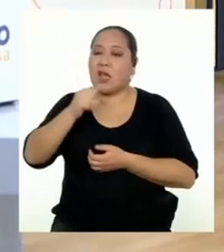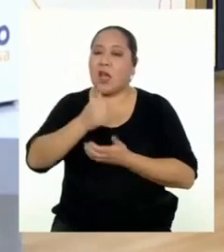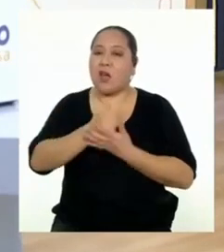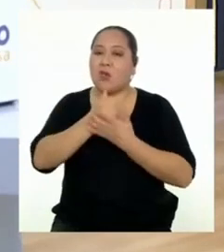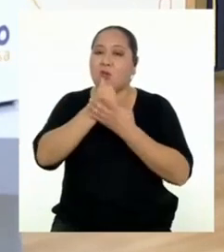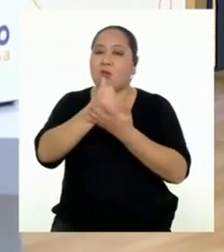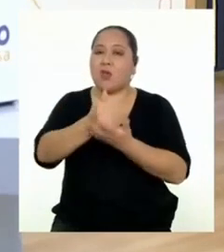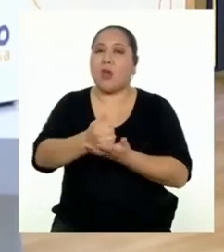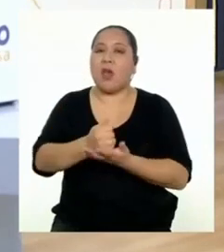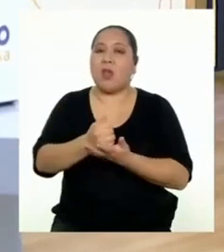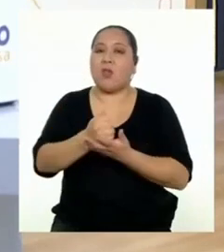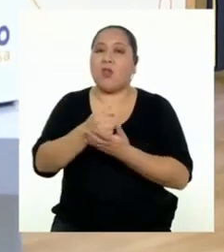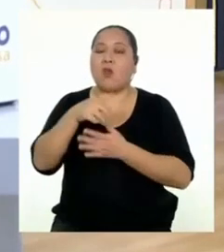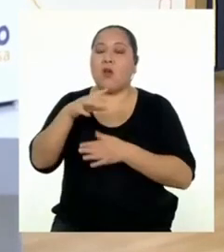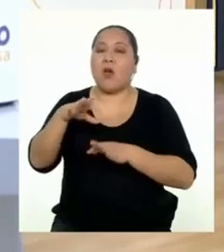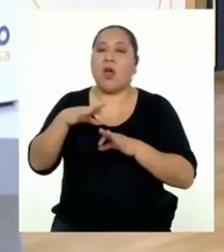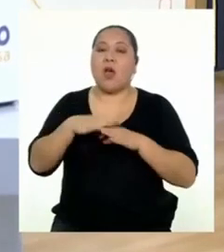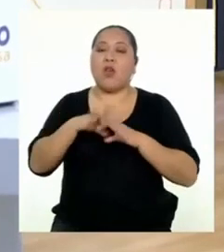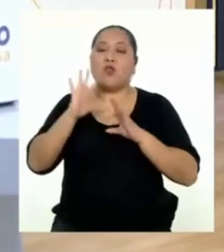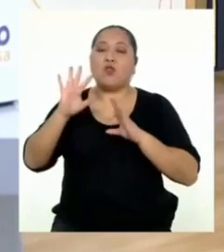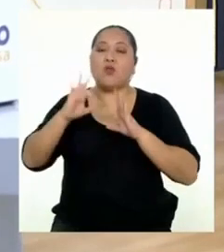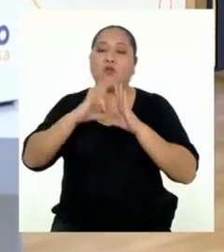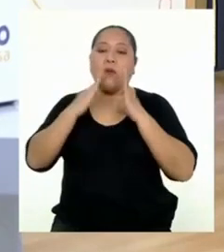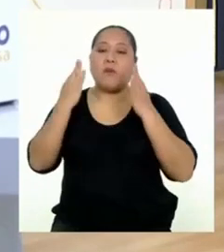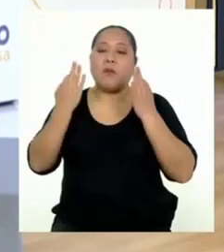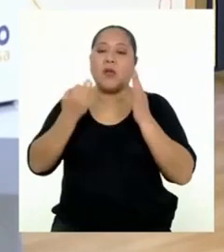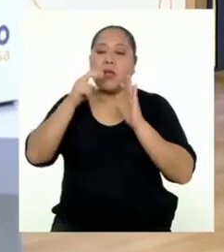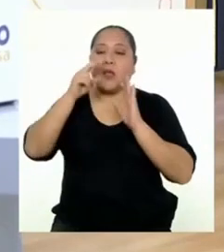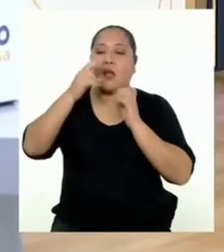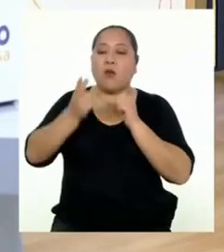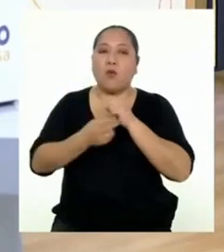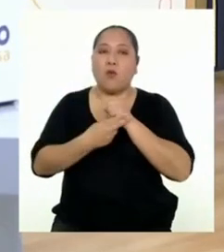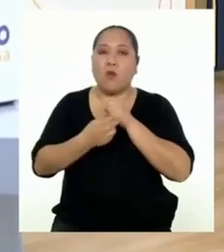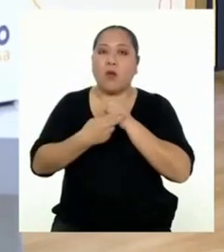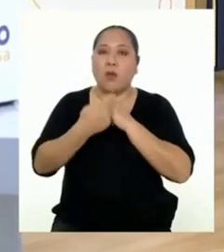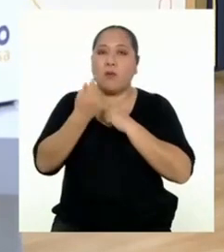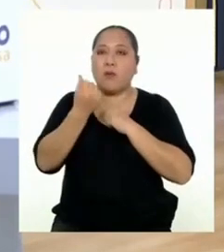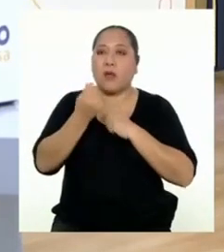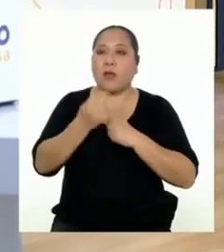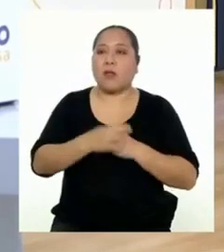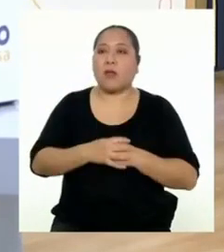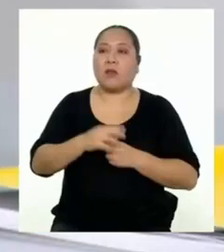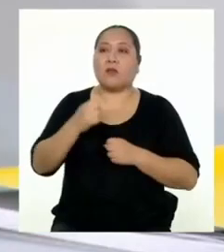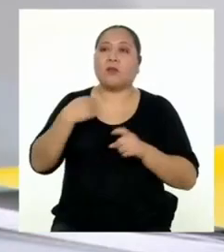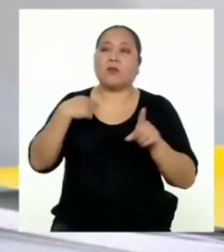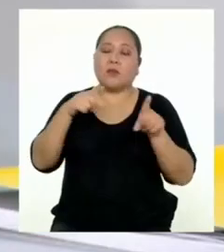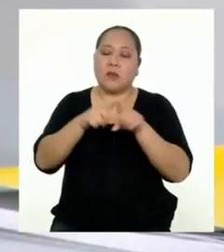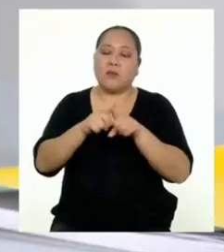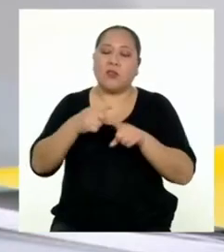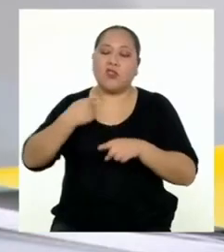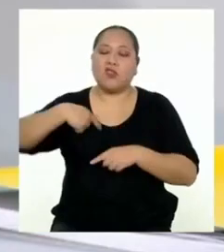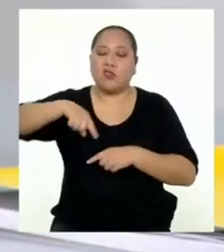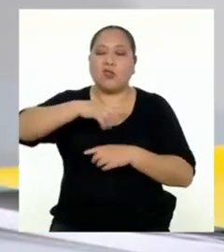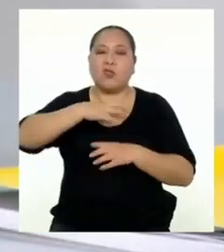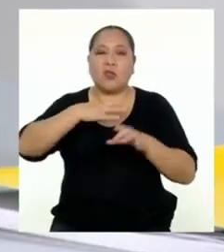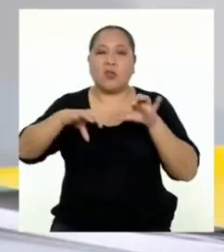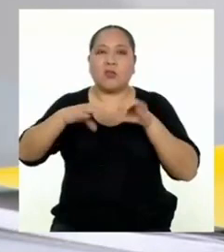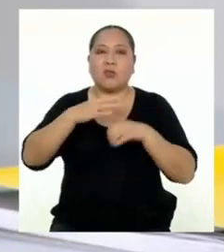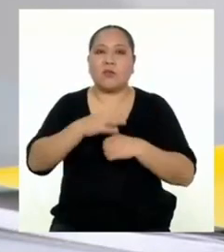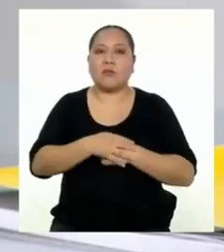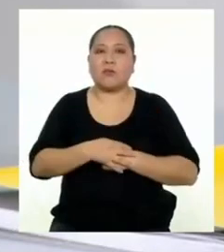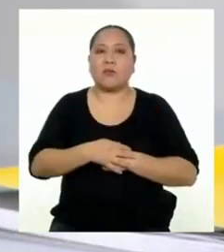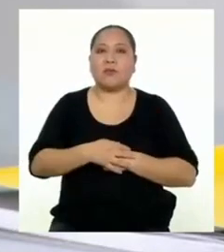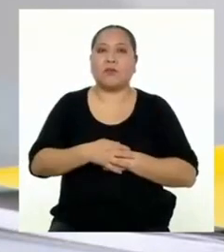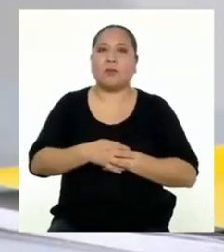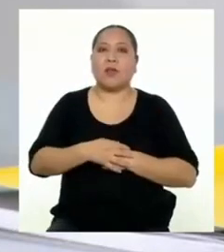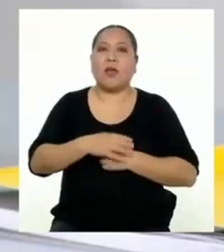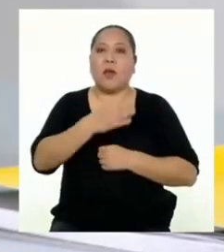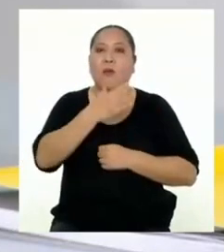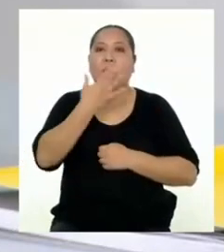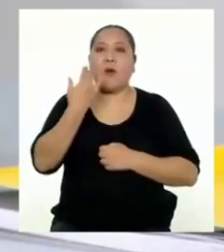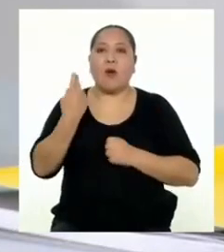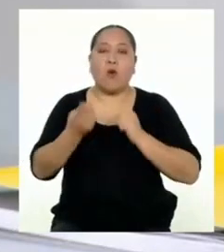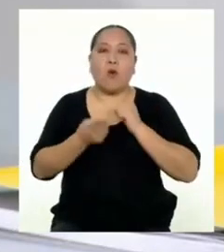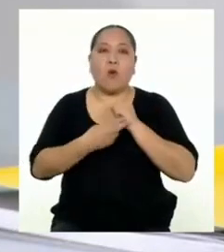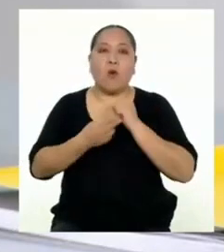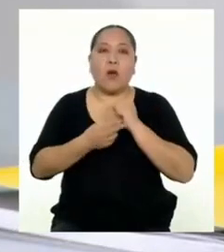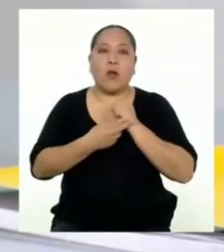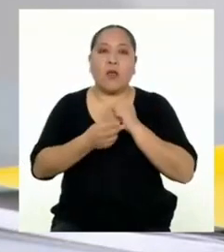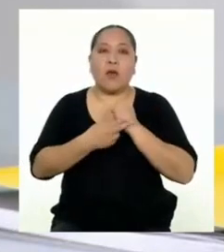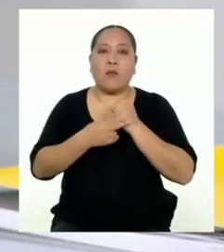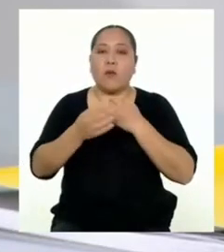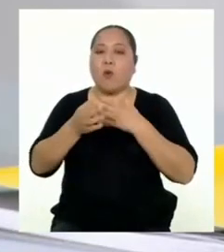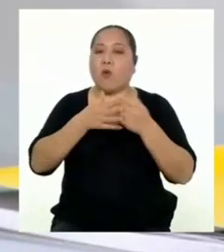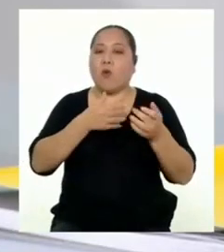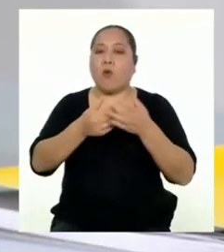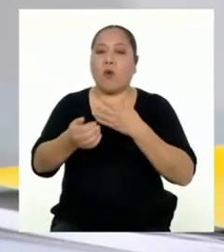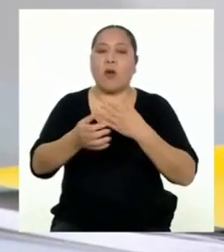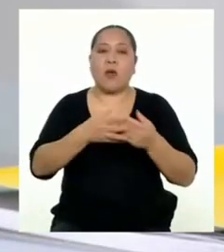a medir sus gastos y a ahorrar, a nosotros también nos vendría bien un poco de eso. Sí, es mejor ahorrar para cualquier eventualidad